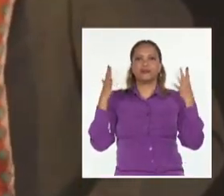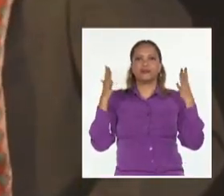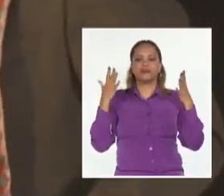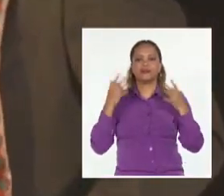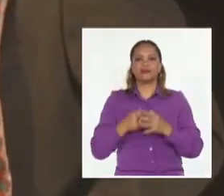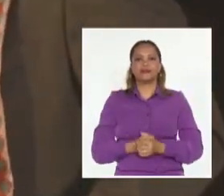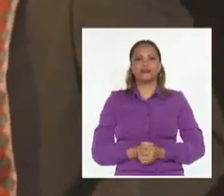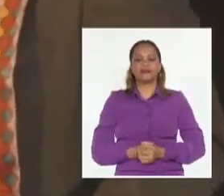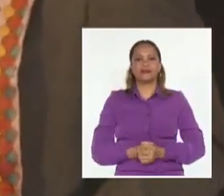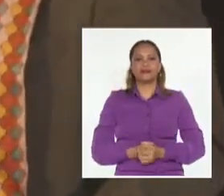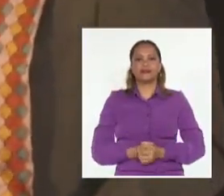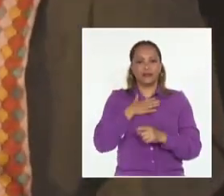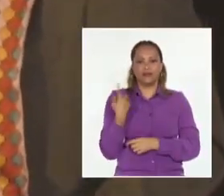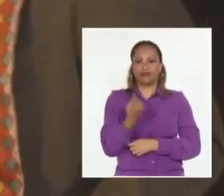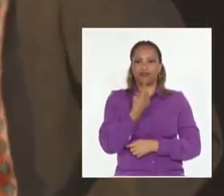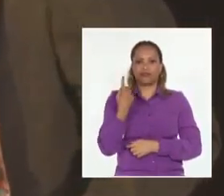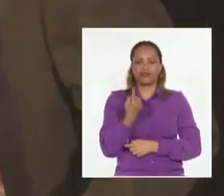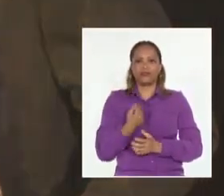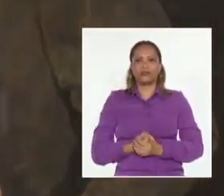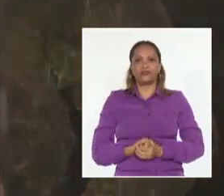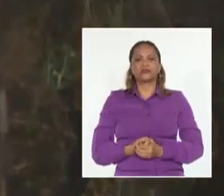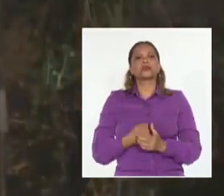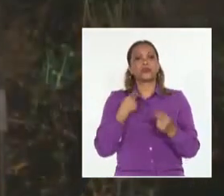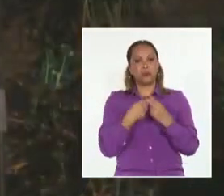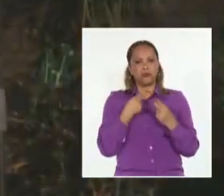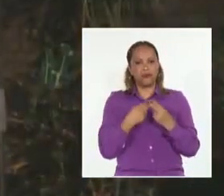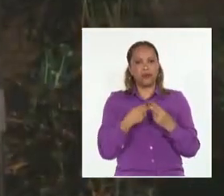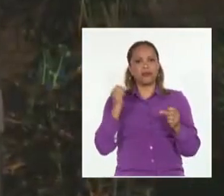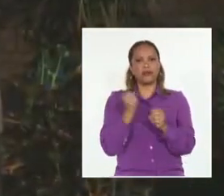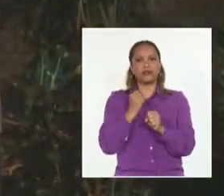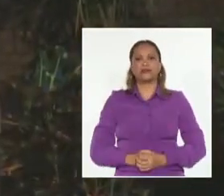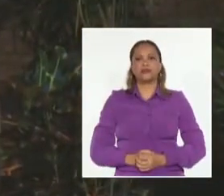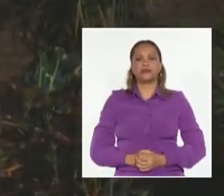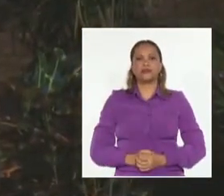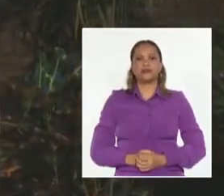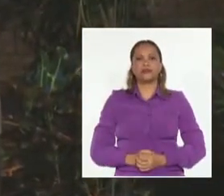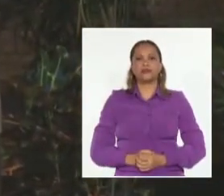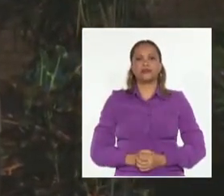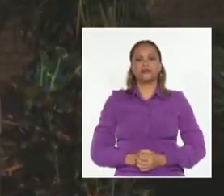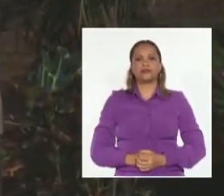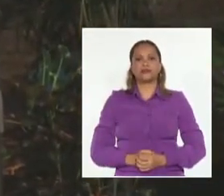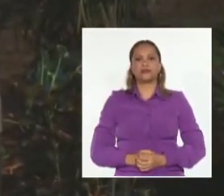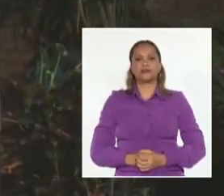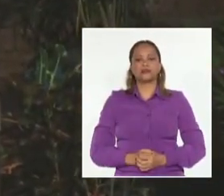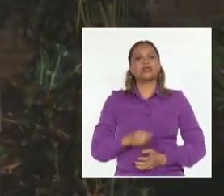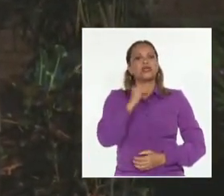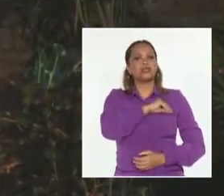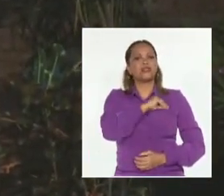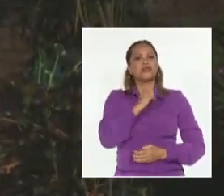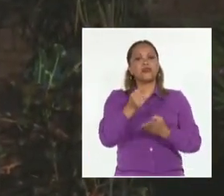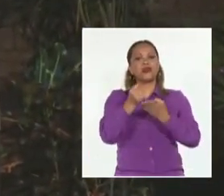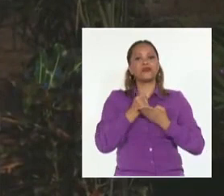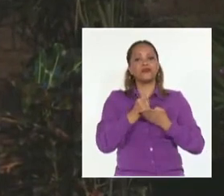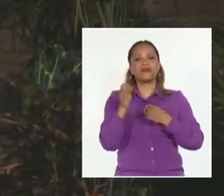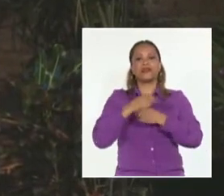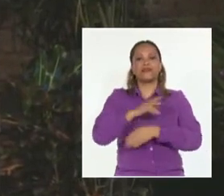Tenemos fe en nuestra causa, confiamos en nuestra obra de justicia social y sentimos el respaldo solidario de hermanos y